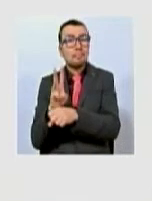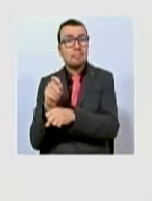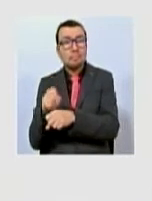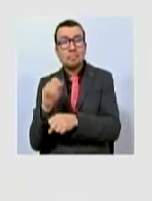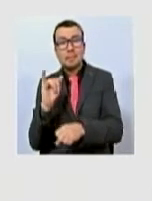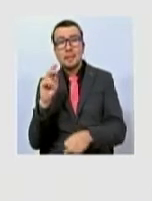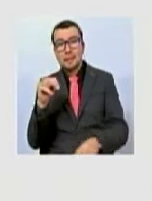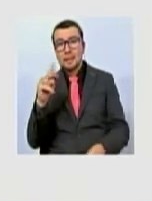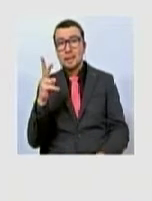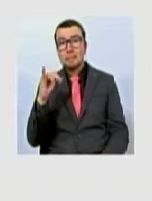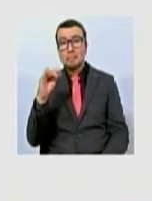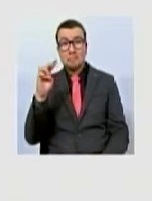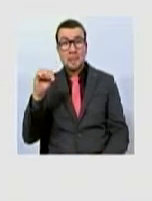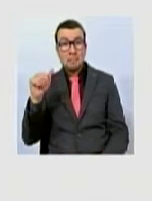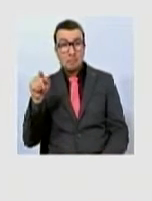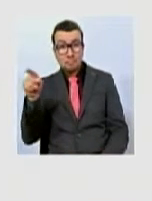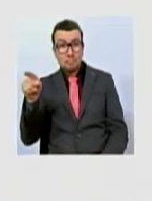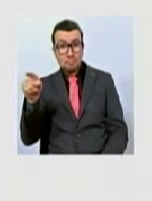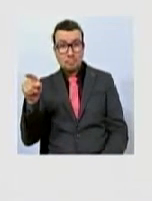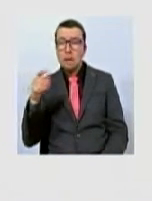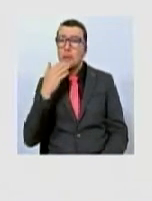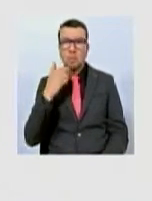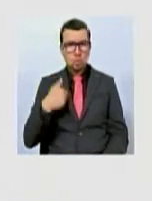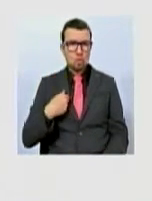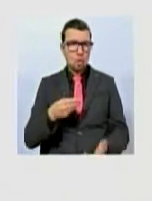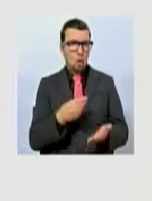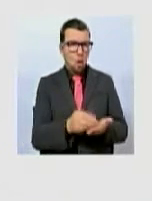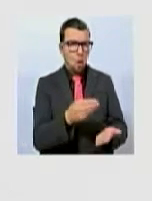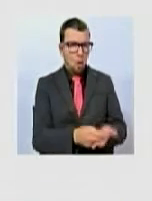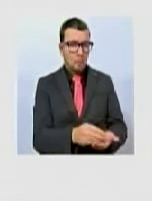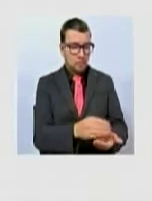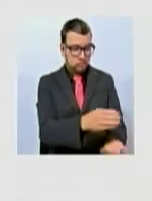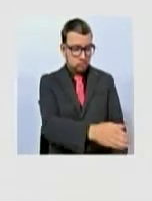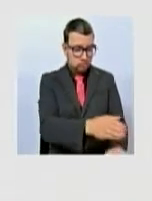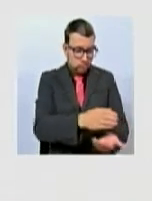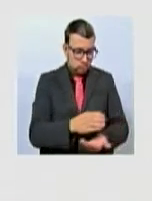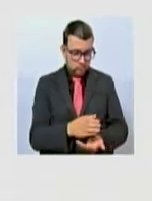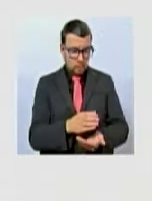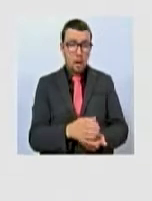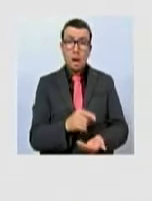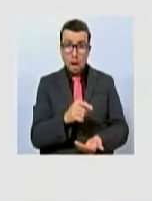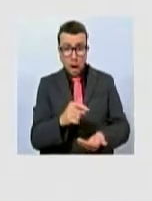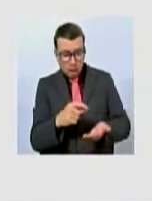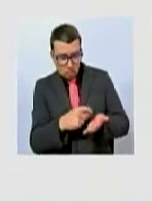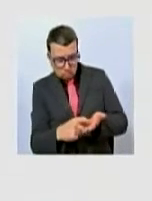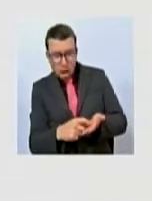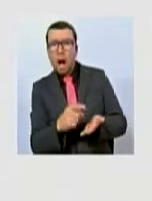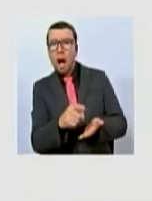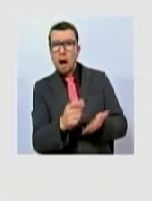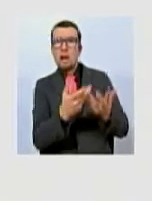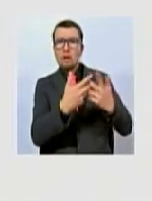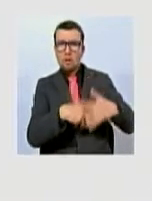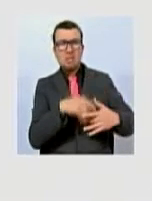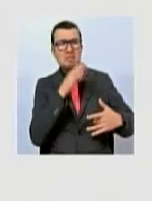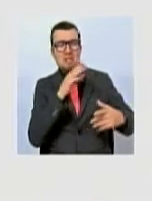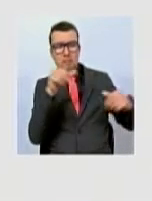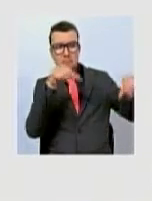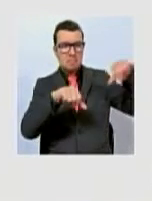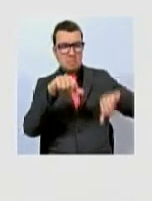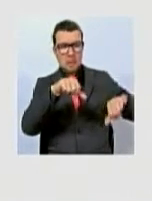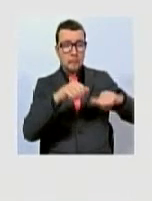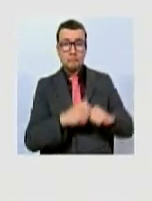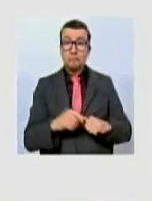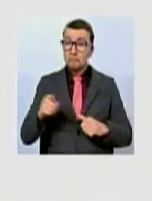producto y vemos que tiene un registro sanitario, también tiene el aval de un laboratorio fabricante. En esa página web, todos